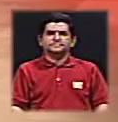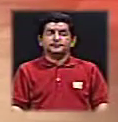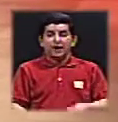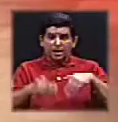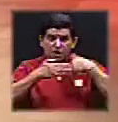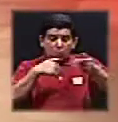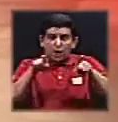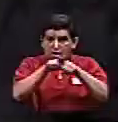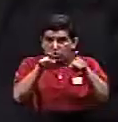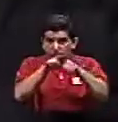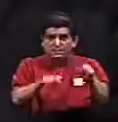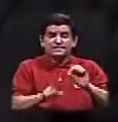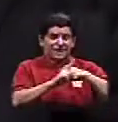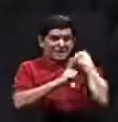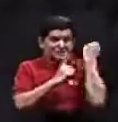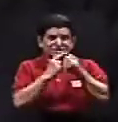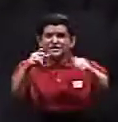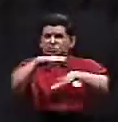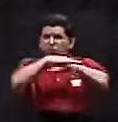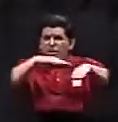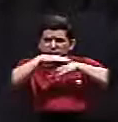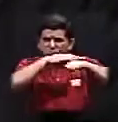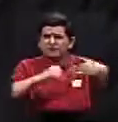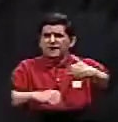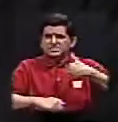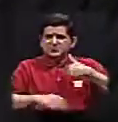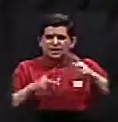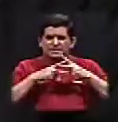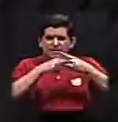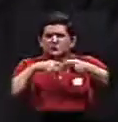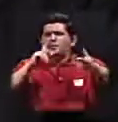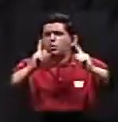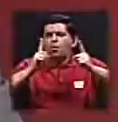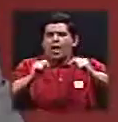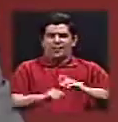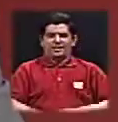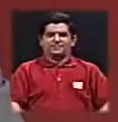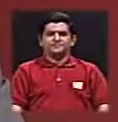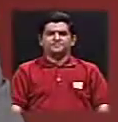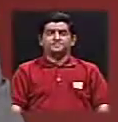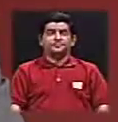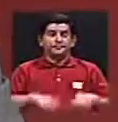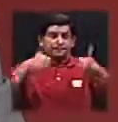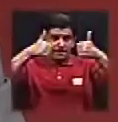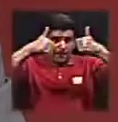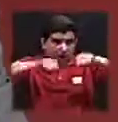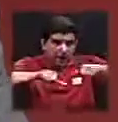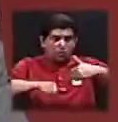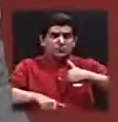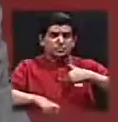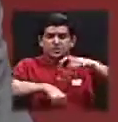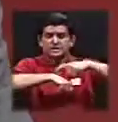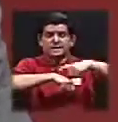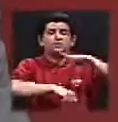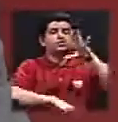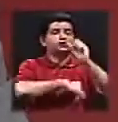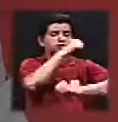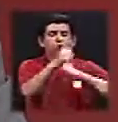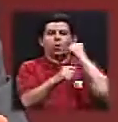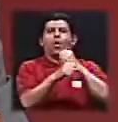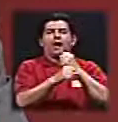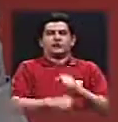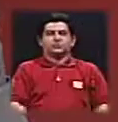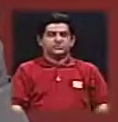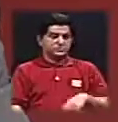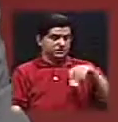Y luego también, ¿cuáles son las condiciones básicas del préstamo? El convenio tiene una duración de 5 años. Durante